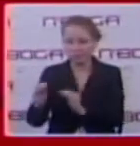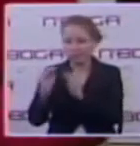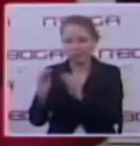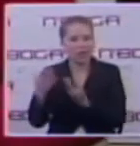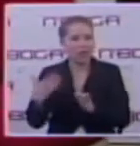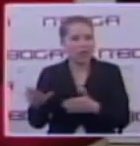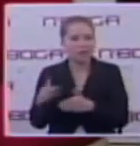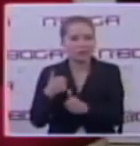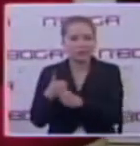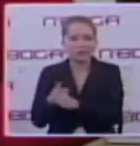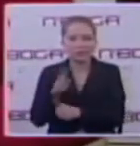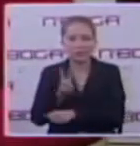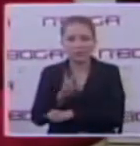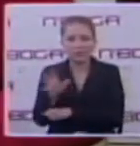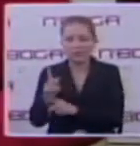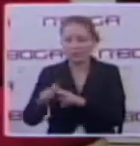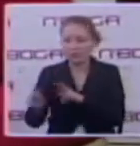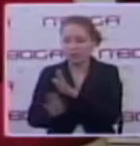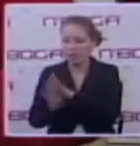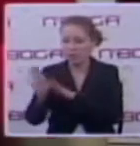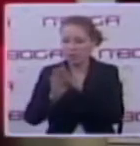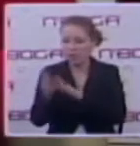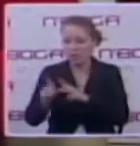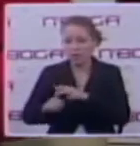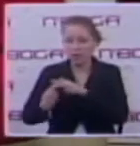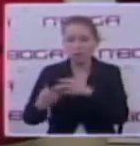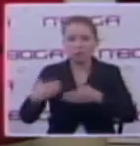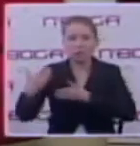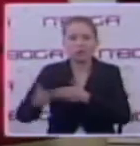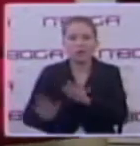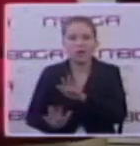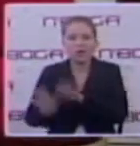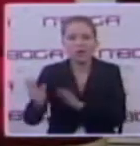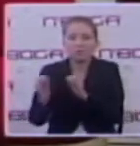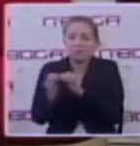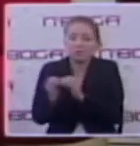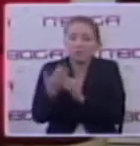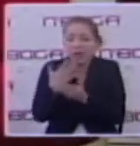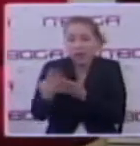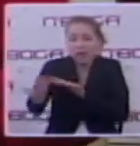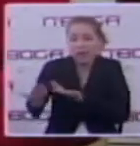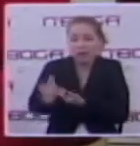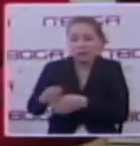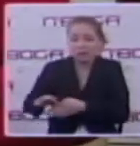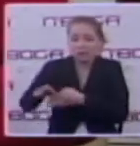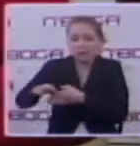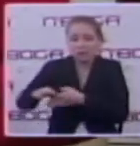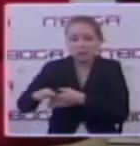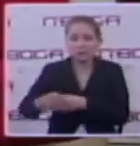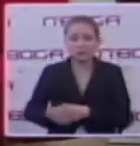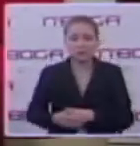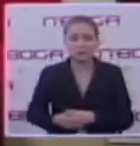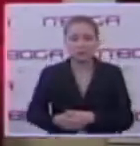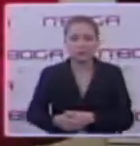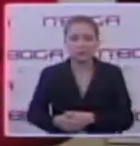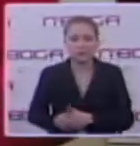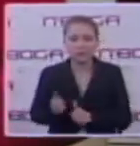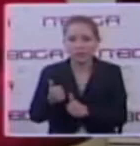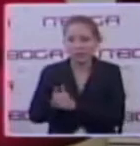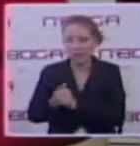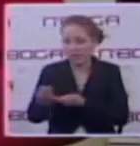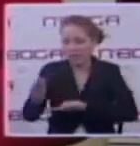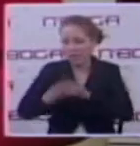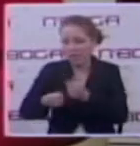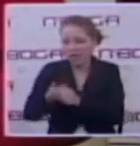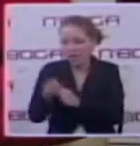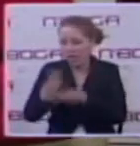capacitados, alrededor de 25 emprendimientos en marcha, unos 15 más que están en la fase ya cerca de salir al